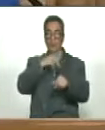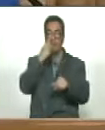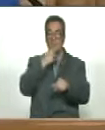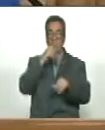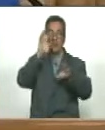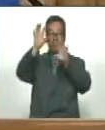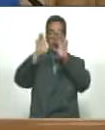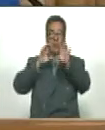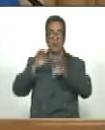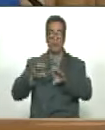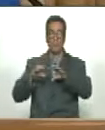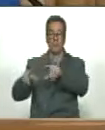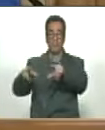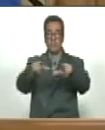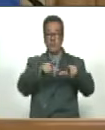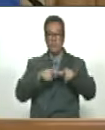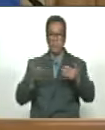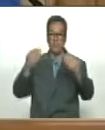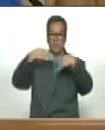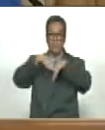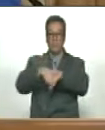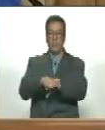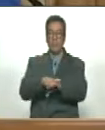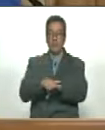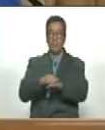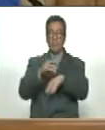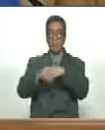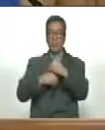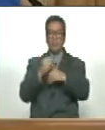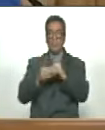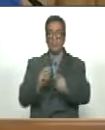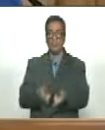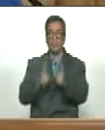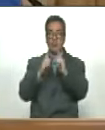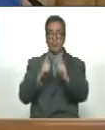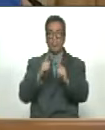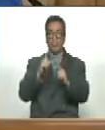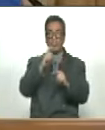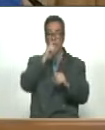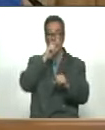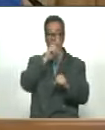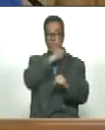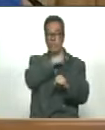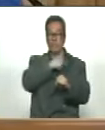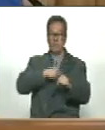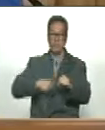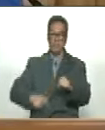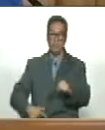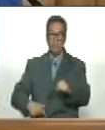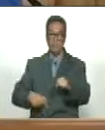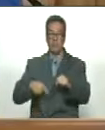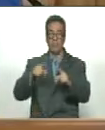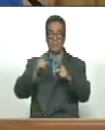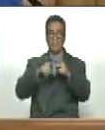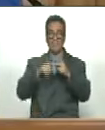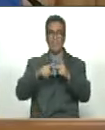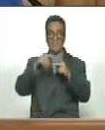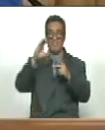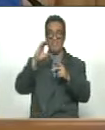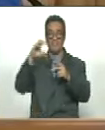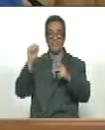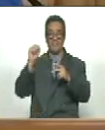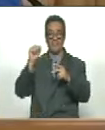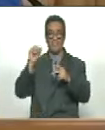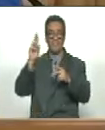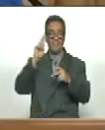Política Exterior, Soberanía e Integración, mediante el cual se autoriza al ciudadano Nicolás Maduro Moros, presidente constitucional